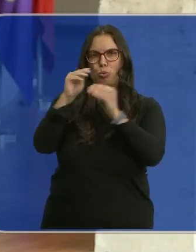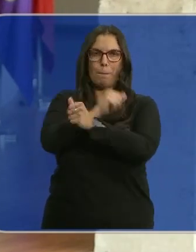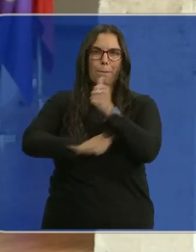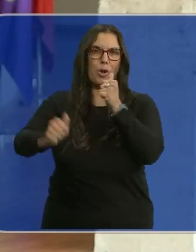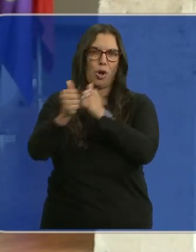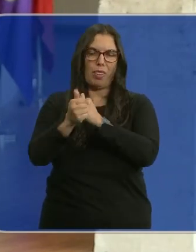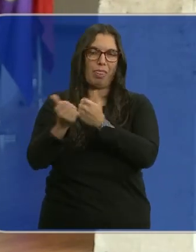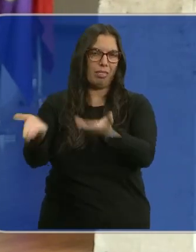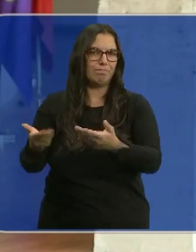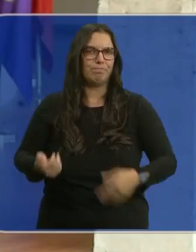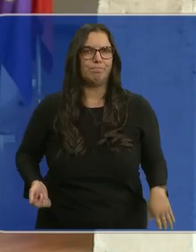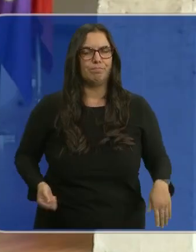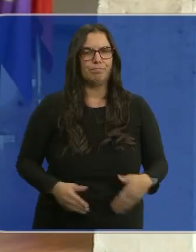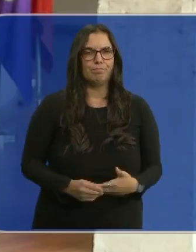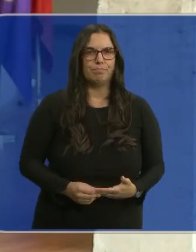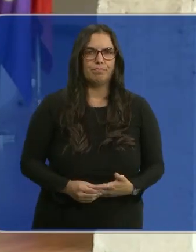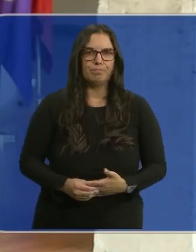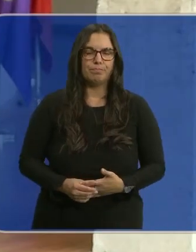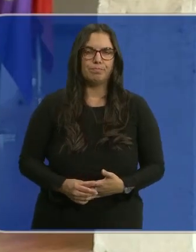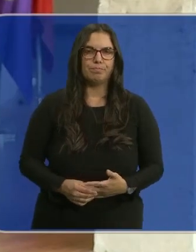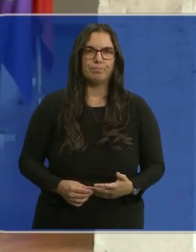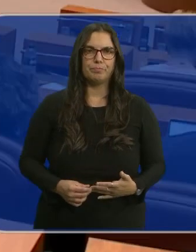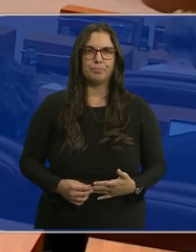los de los castellanos y leoneses.